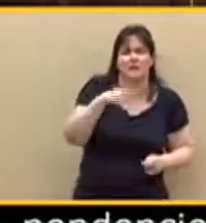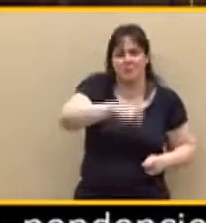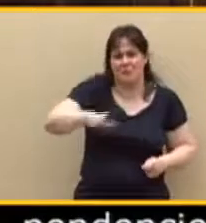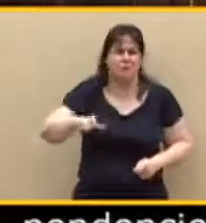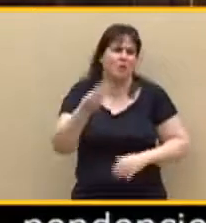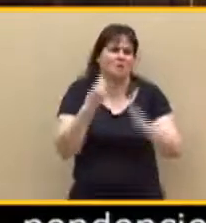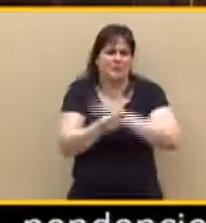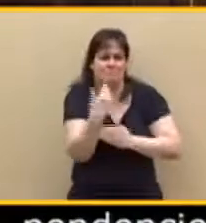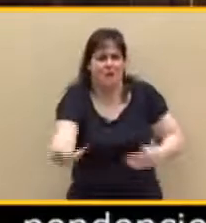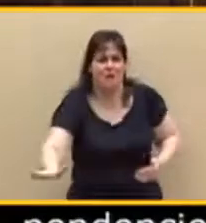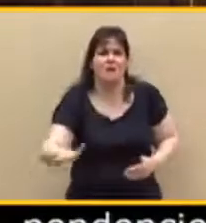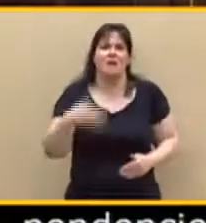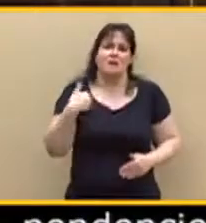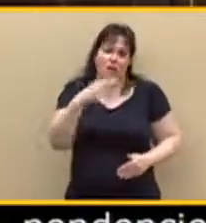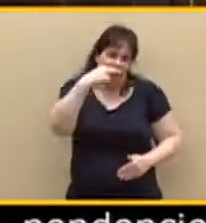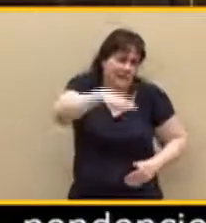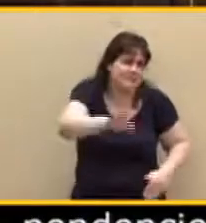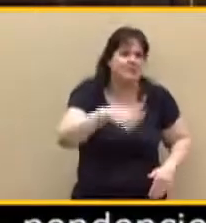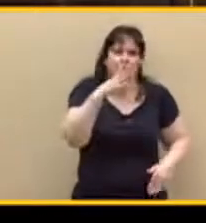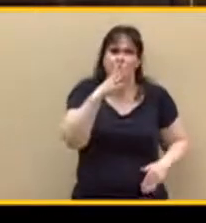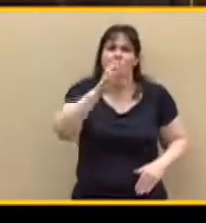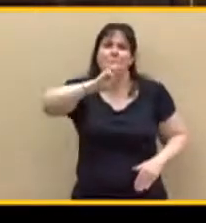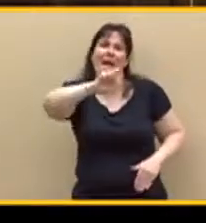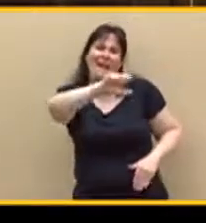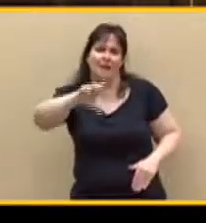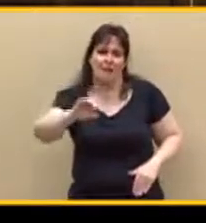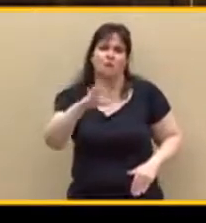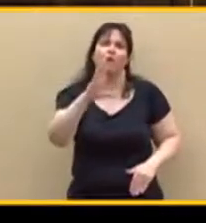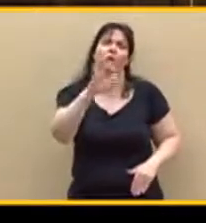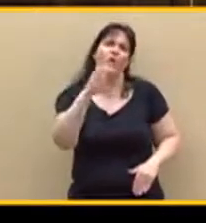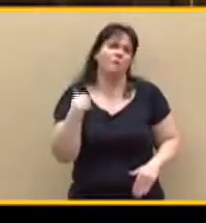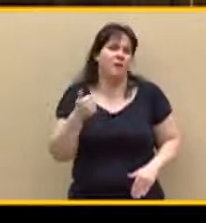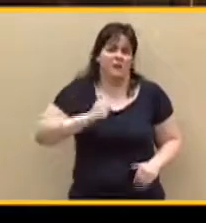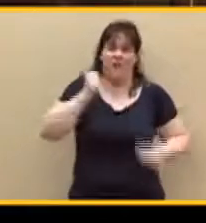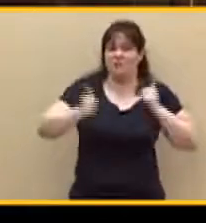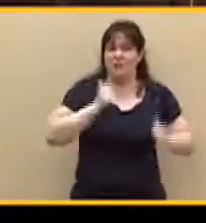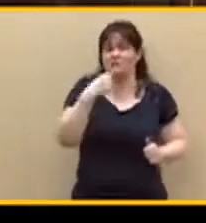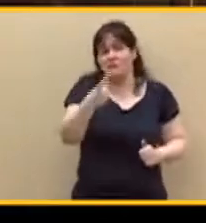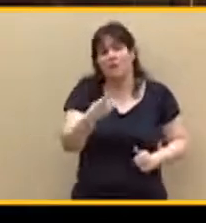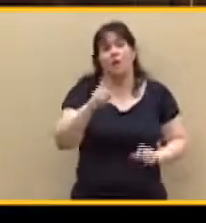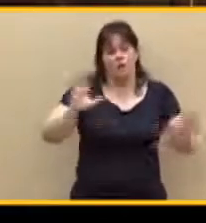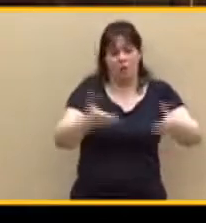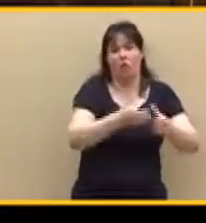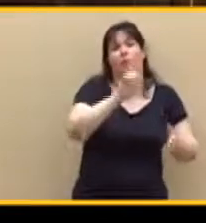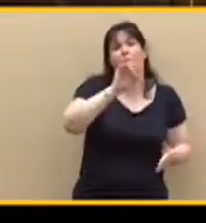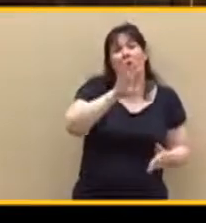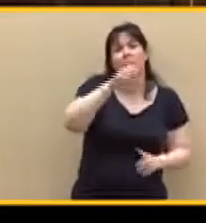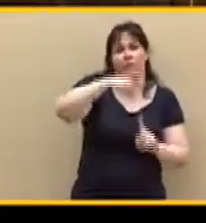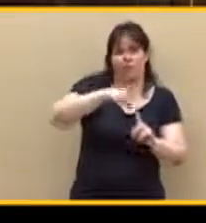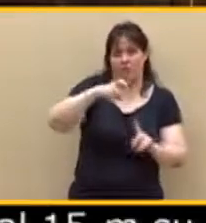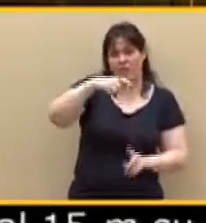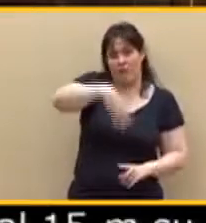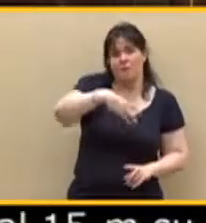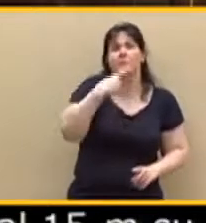fascistas, parias o farsantes fueron algunas de las lindezas que les dedicó al 15M su entonces teniente de alcalde de Castellón.